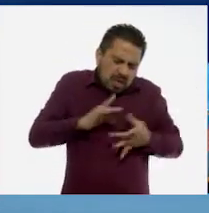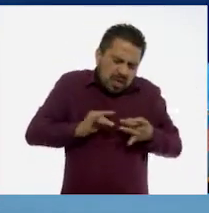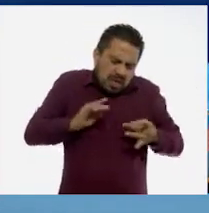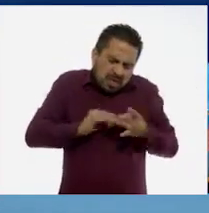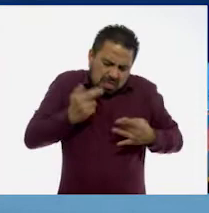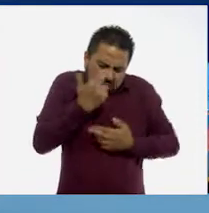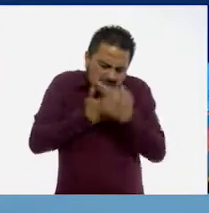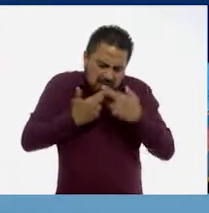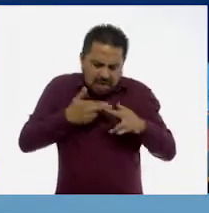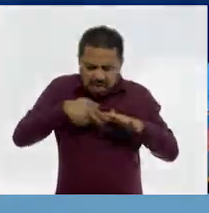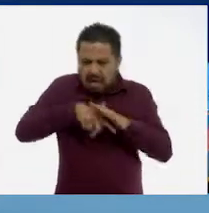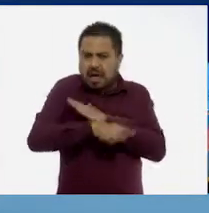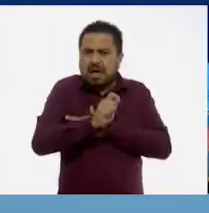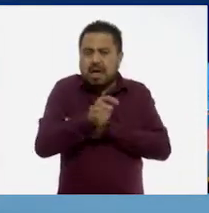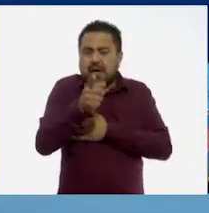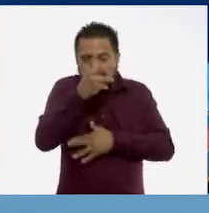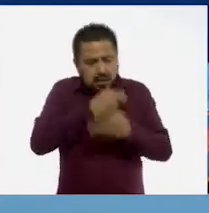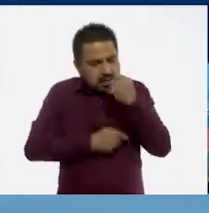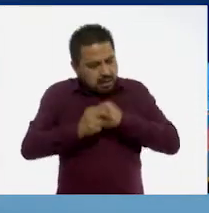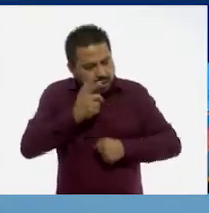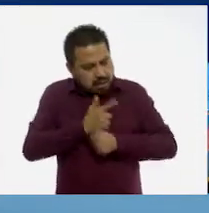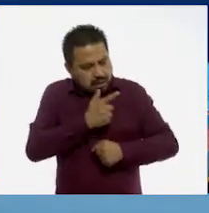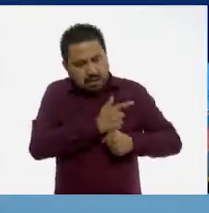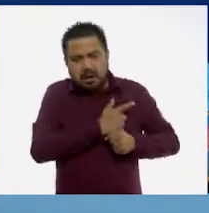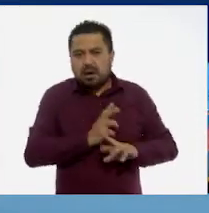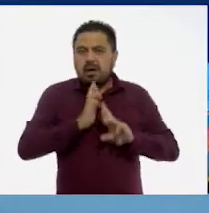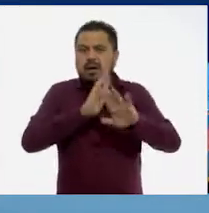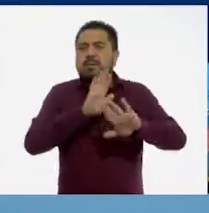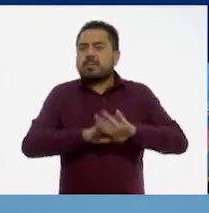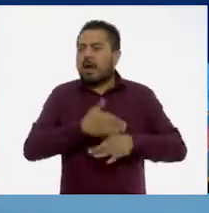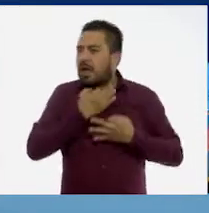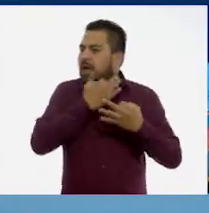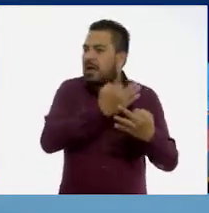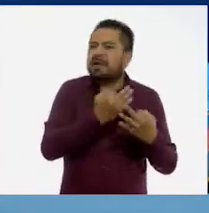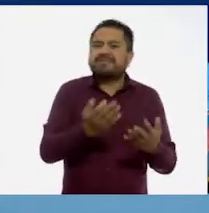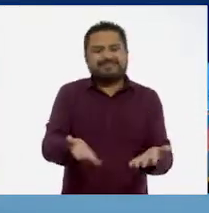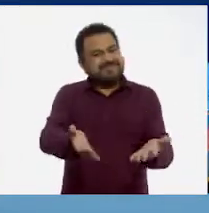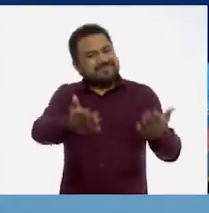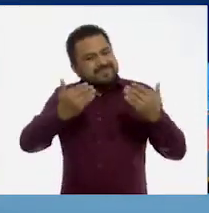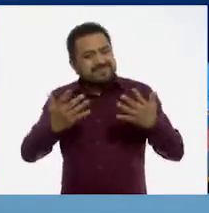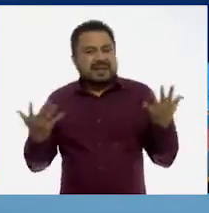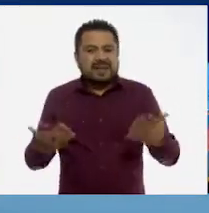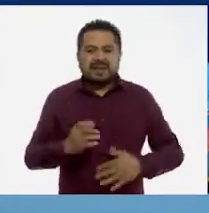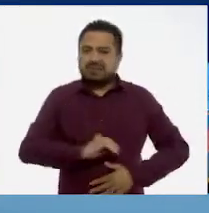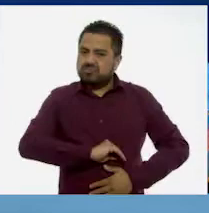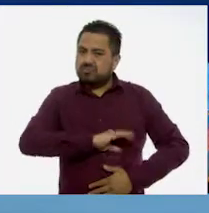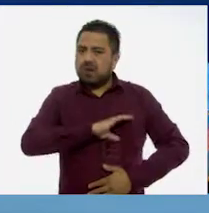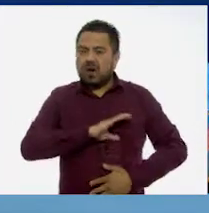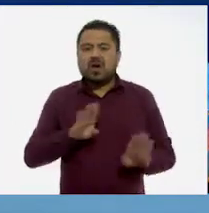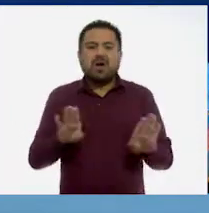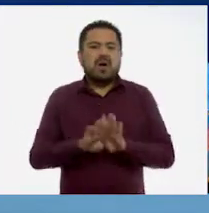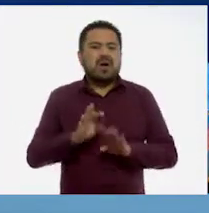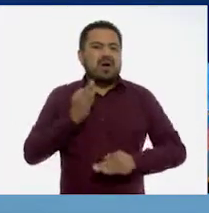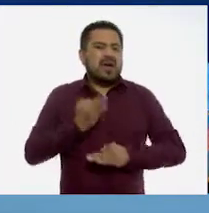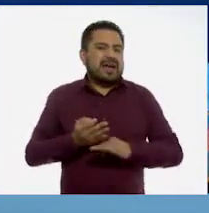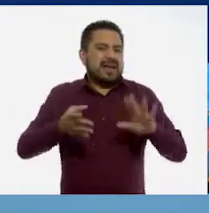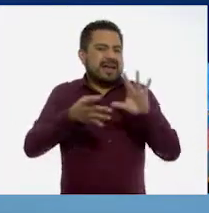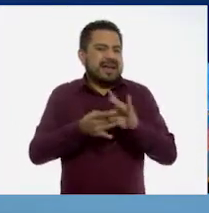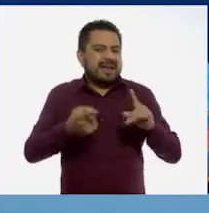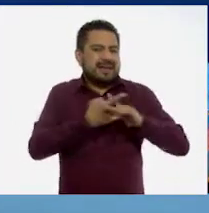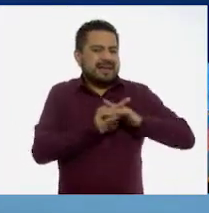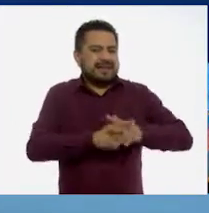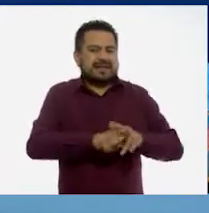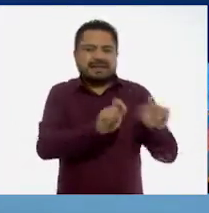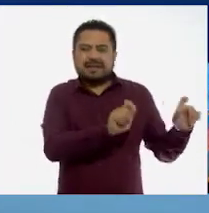revisamos y vas a ver que vas a tener un resultado pues muy entretenido. Anímate a hacerlo. Y bueno, pues como habíamos dicho al inicio de la